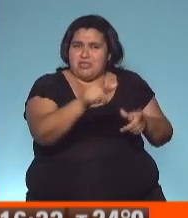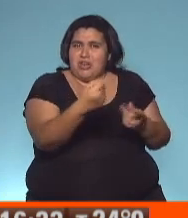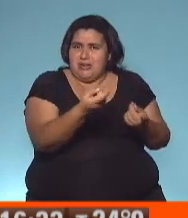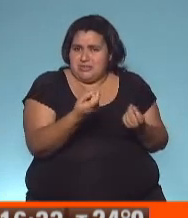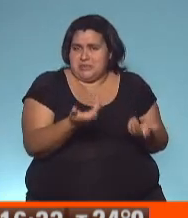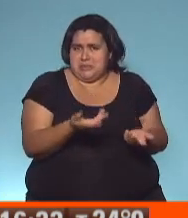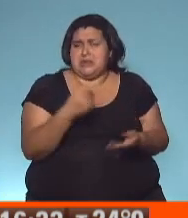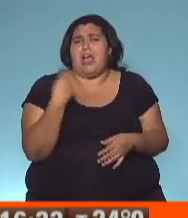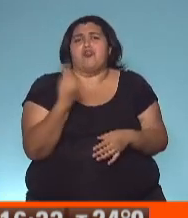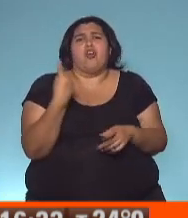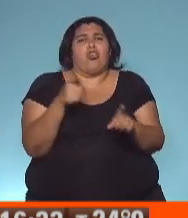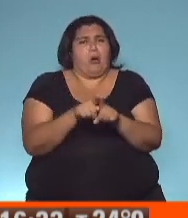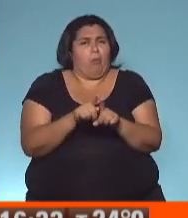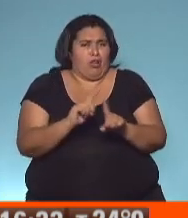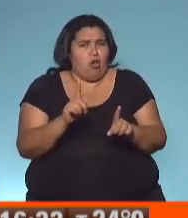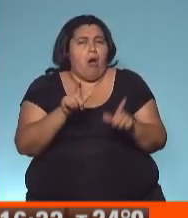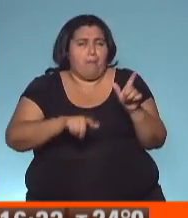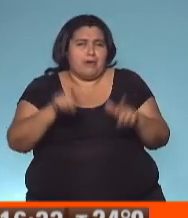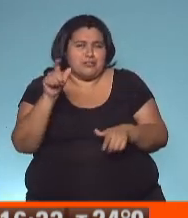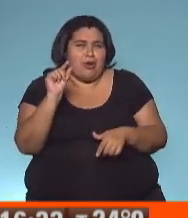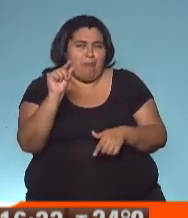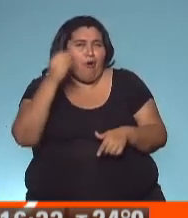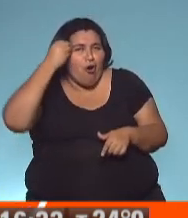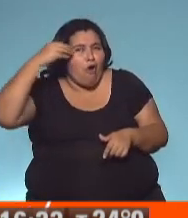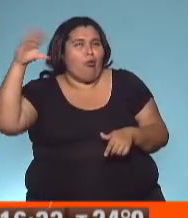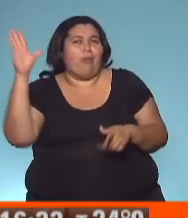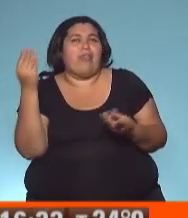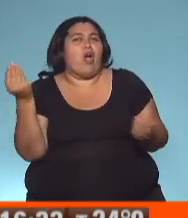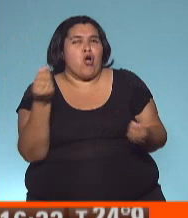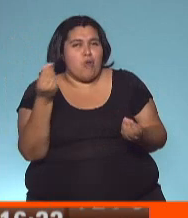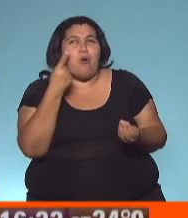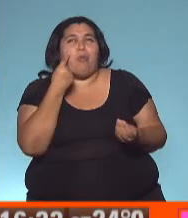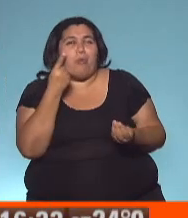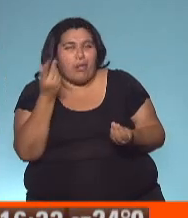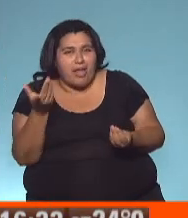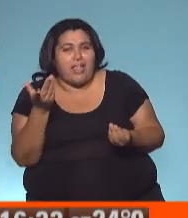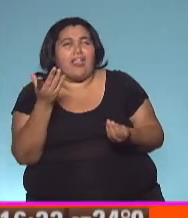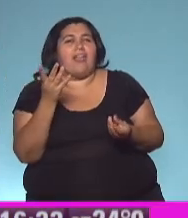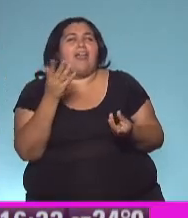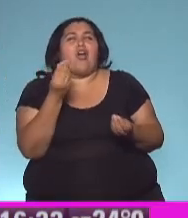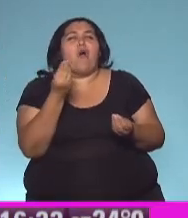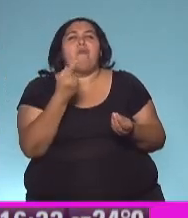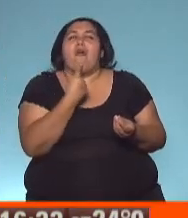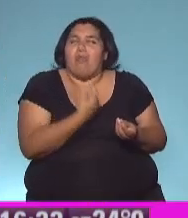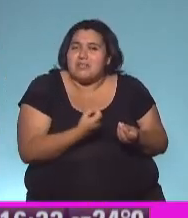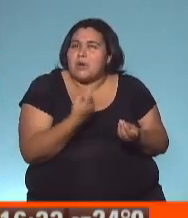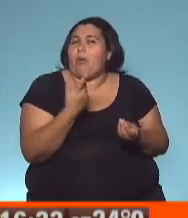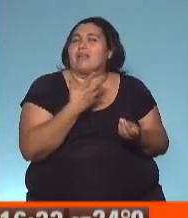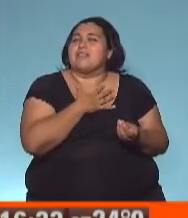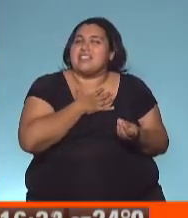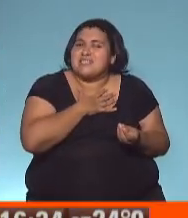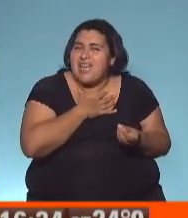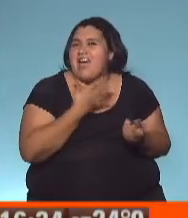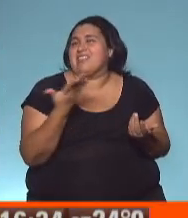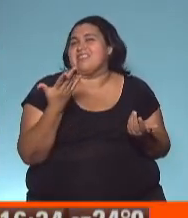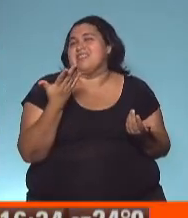no todos, pero muchos se habían olvidado de hacer, de vivir, de darse cuenta de que